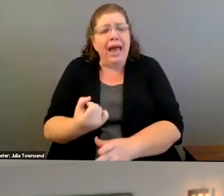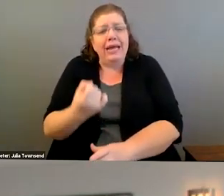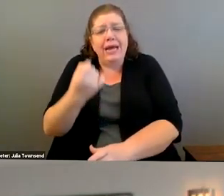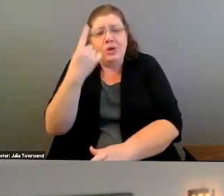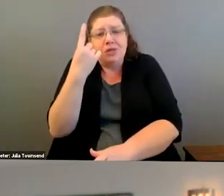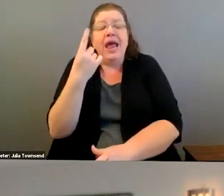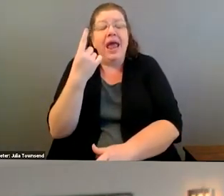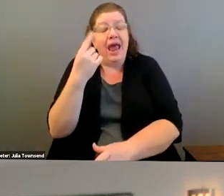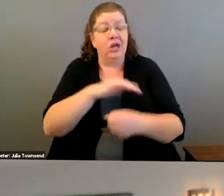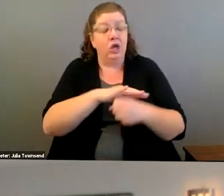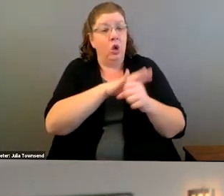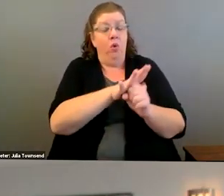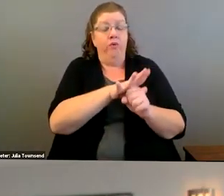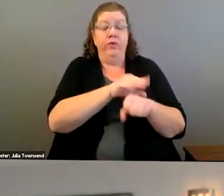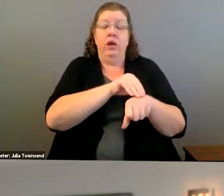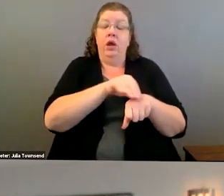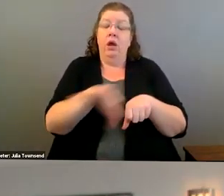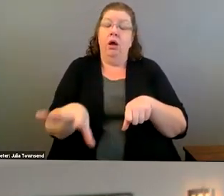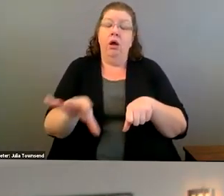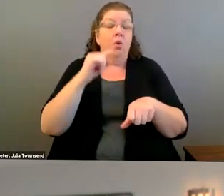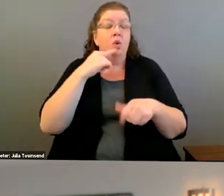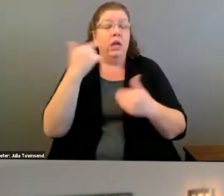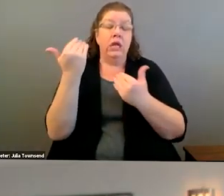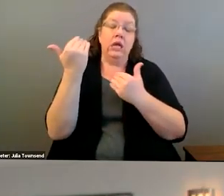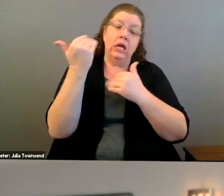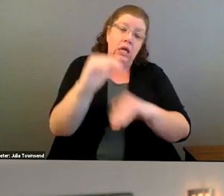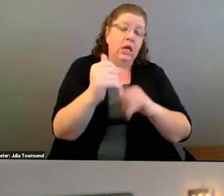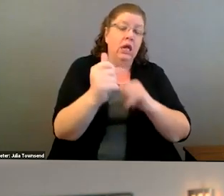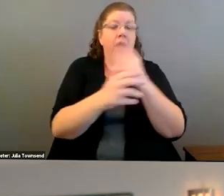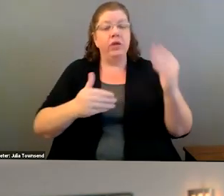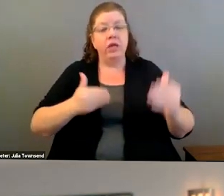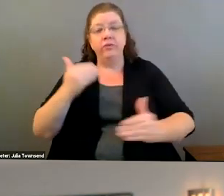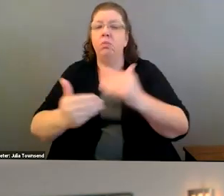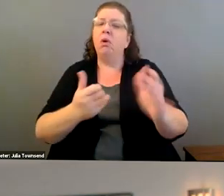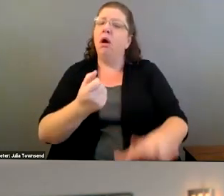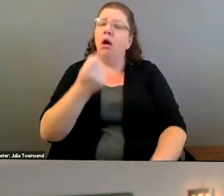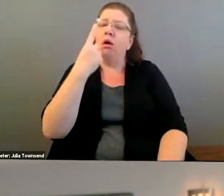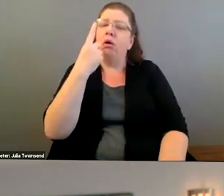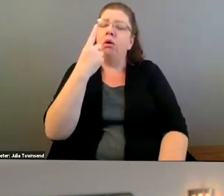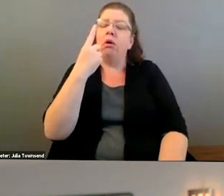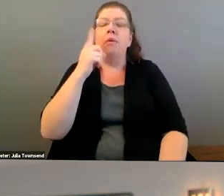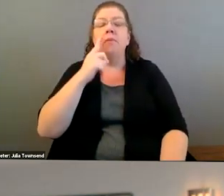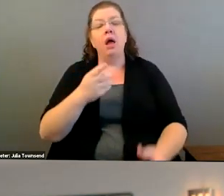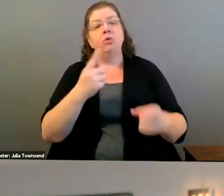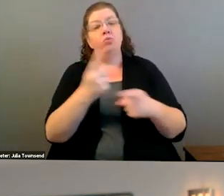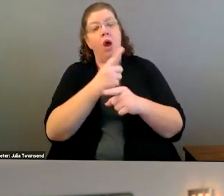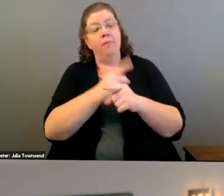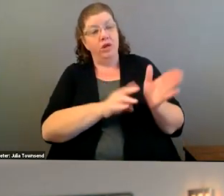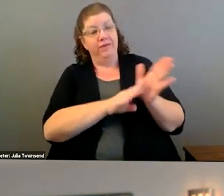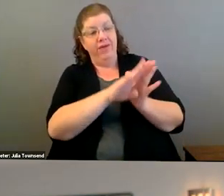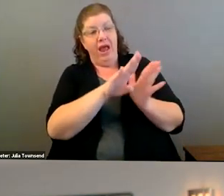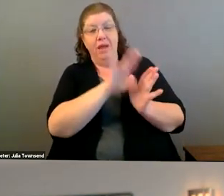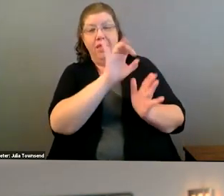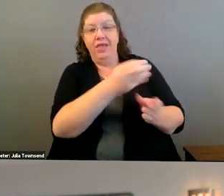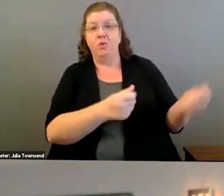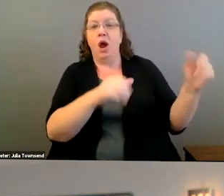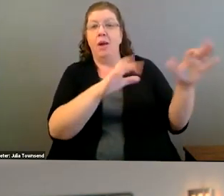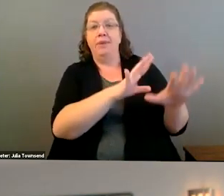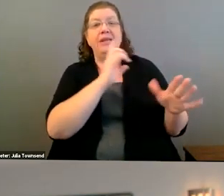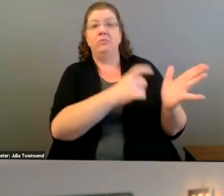las repercusiones del cover realmente han construido todo nuestro progreso sin embargo el desarrollo de esta parcela